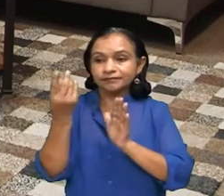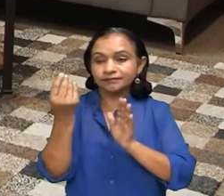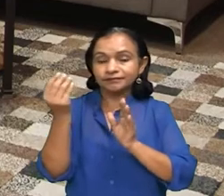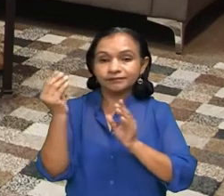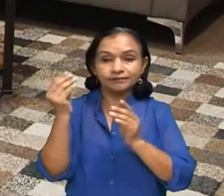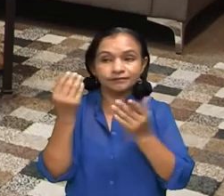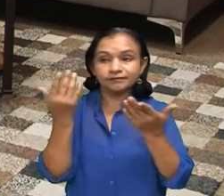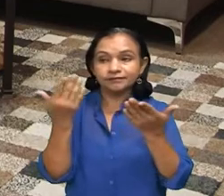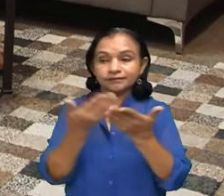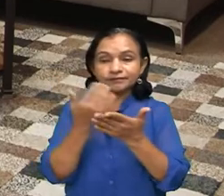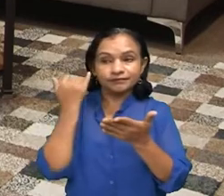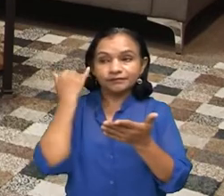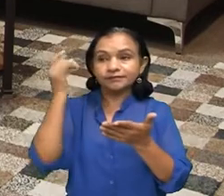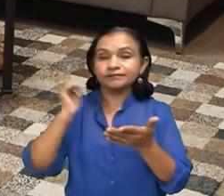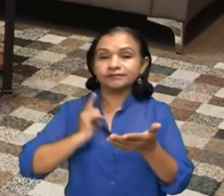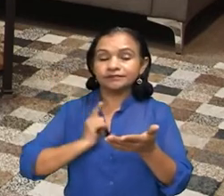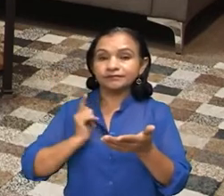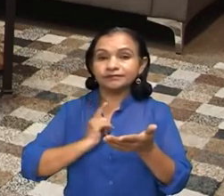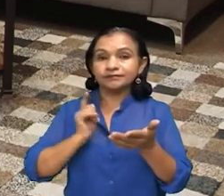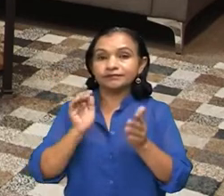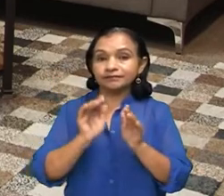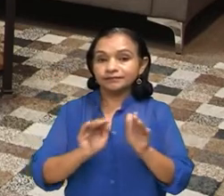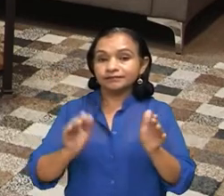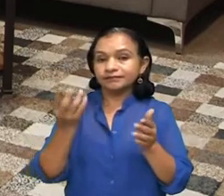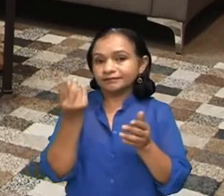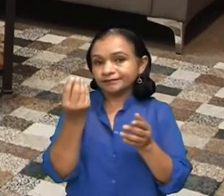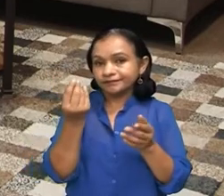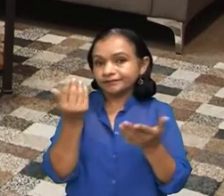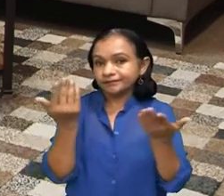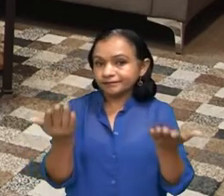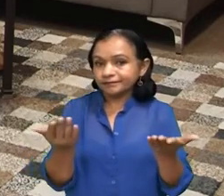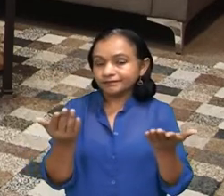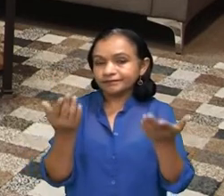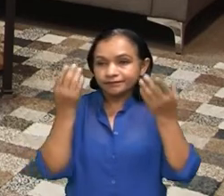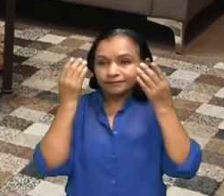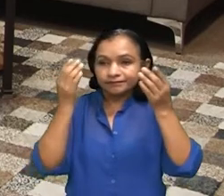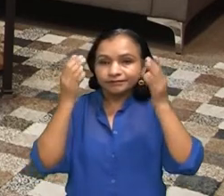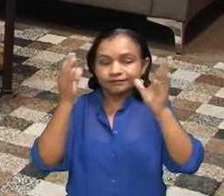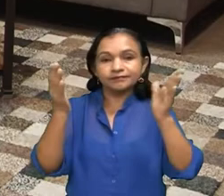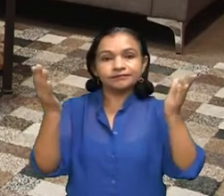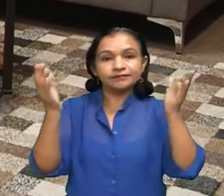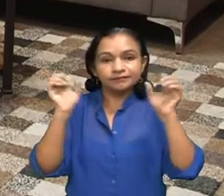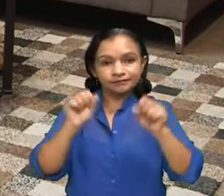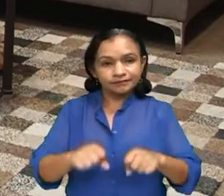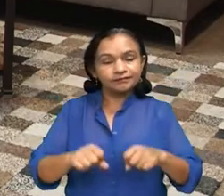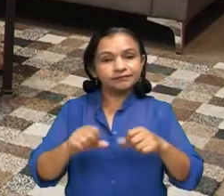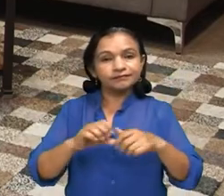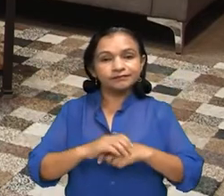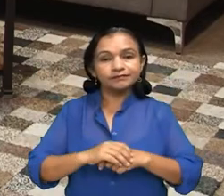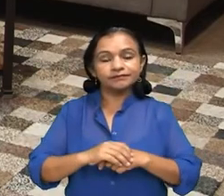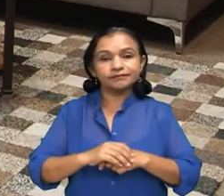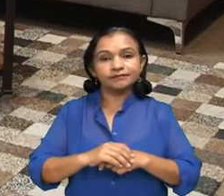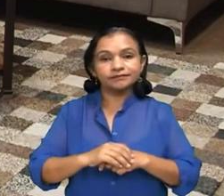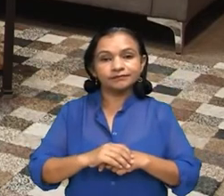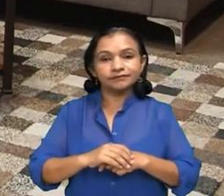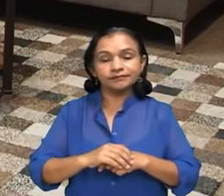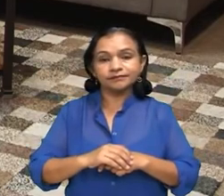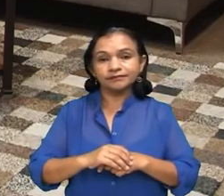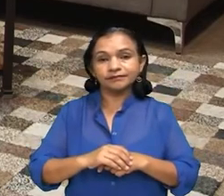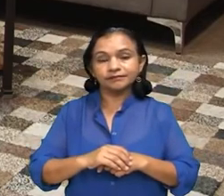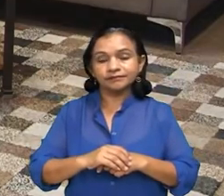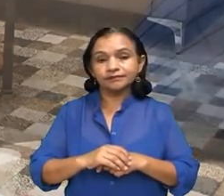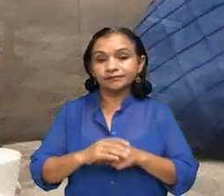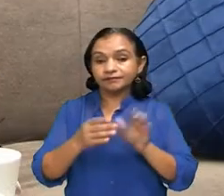creativa, ¿verdad?, tiene que tener un alto valor económico y cultural. Sí, no es